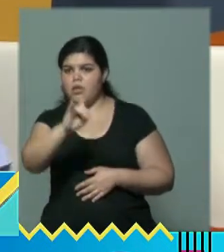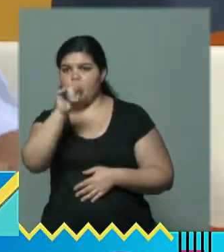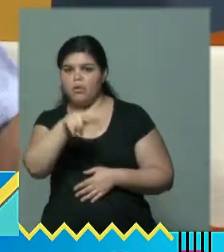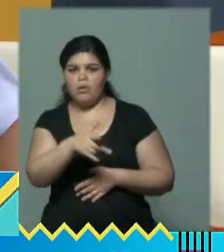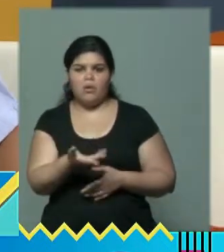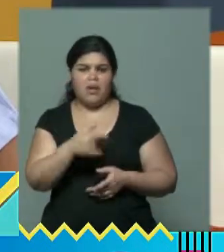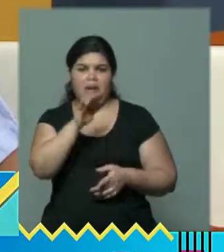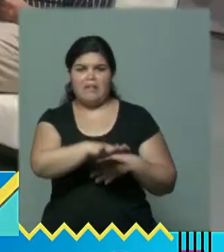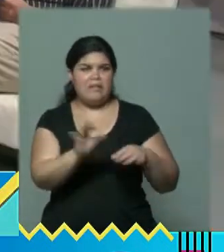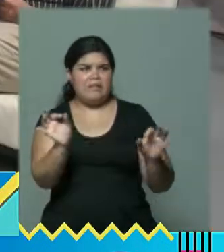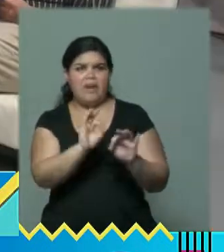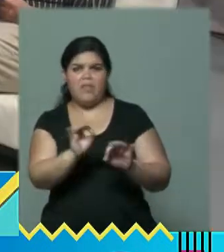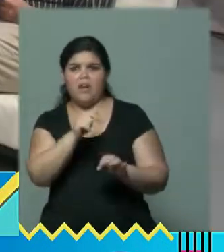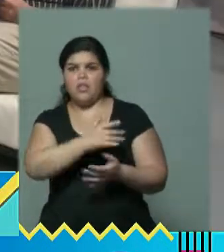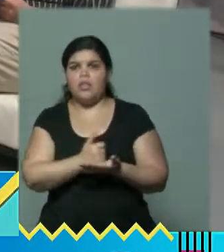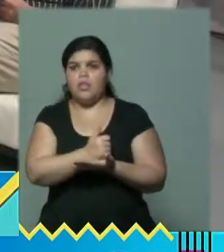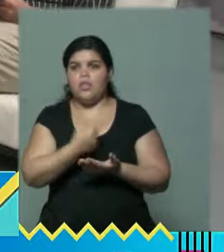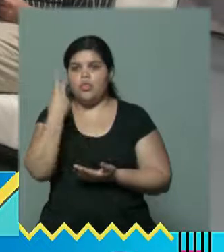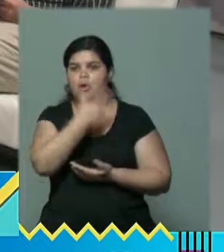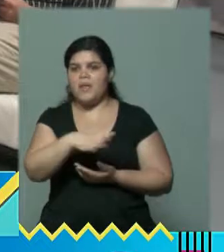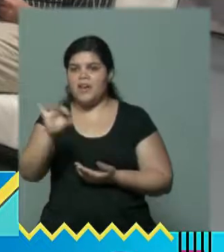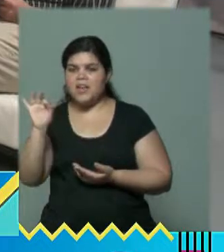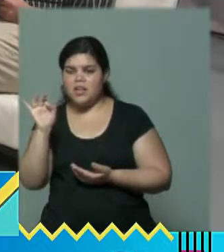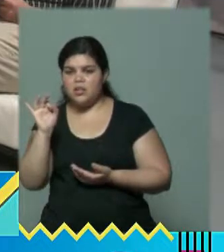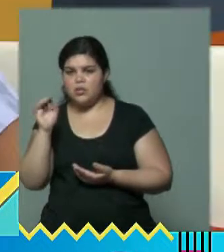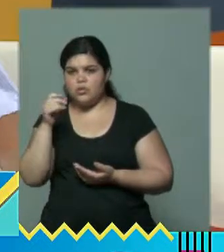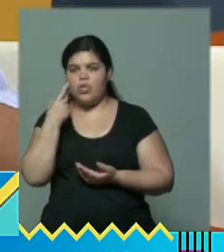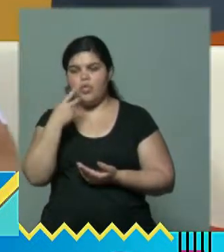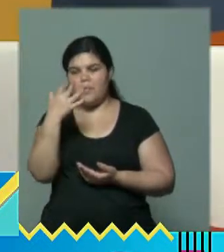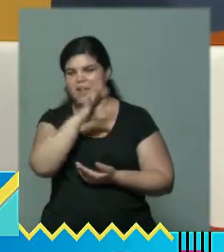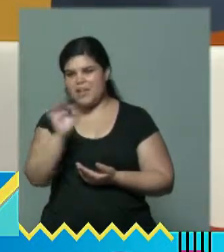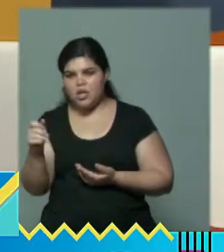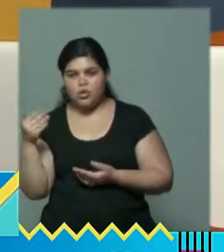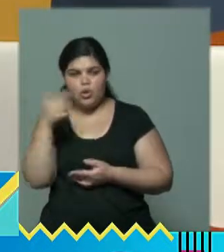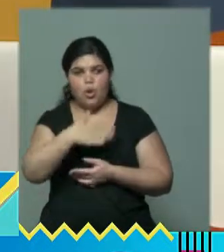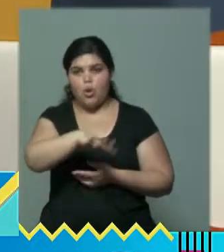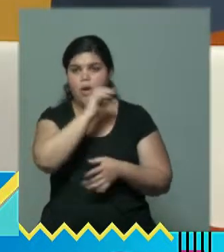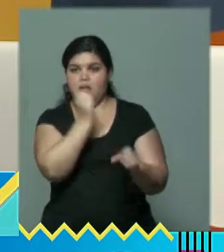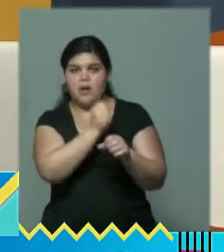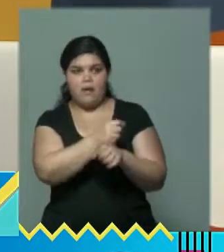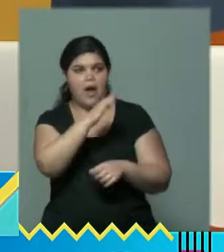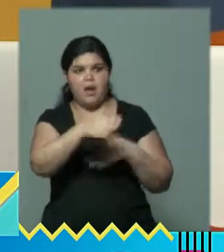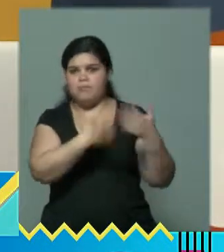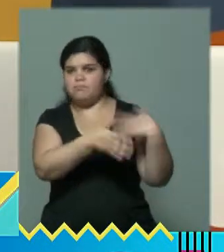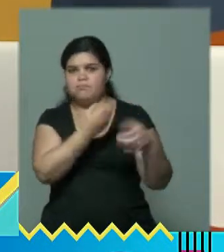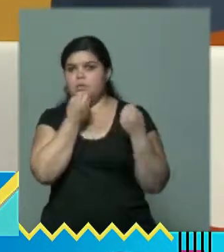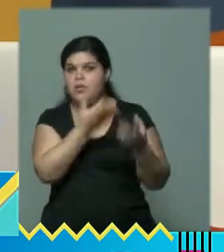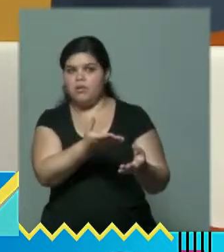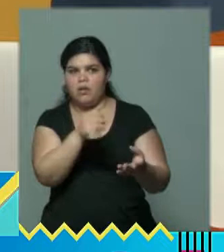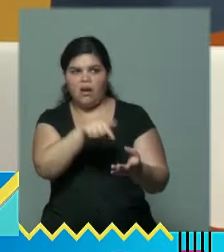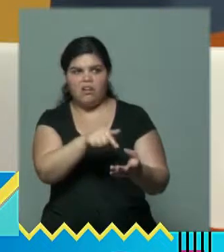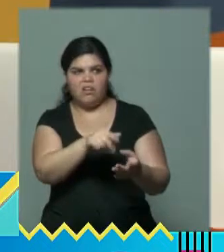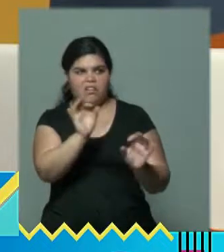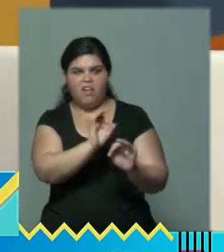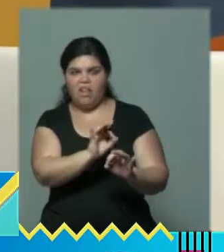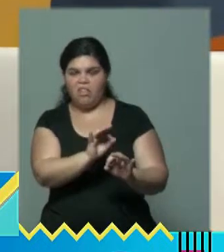muerto. Esperaban 2.500 trabajadores en la zona, lo cual iba a activar notablemente todo ese sector. Ahora no solamente no se